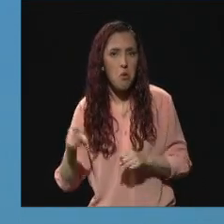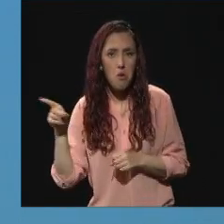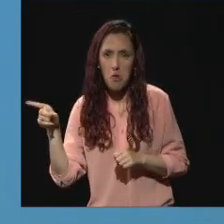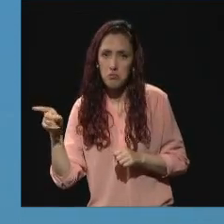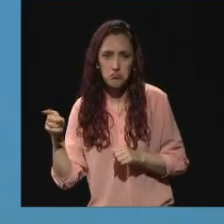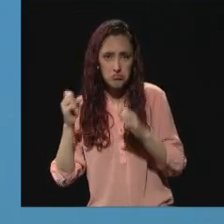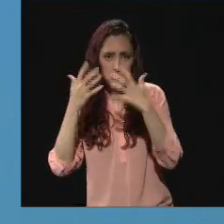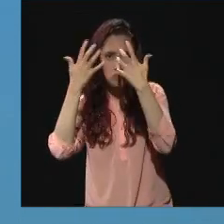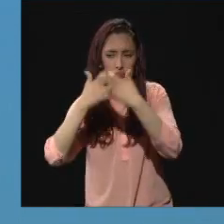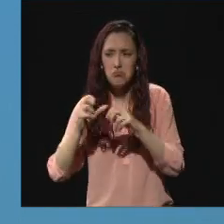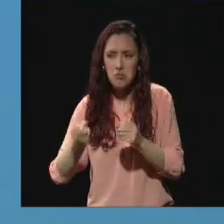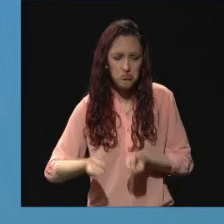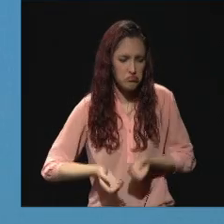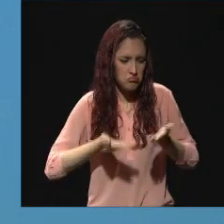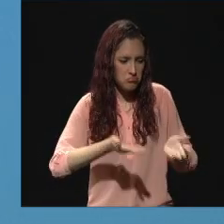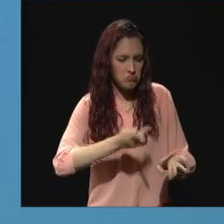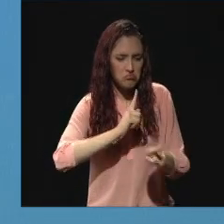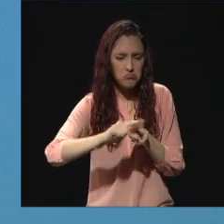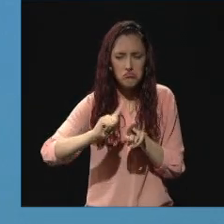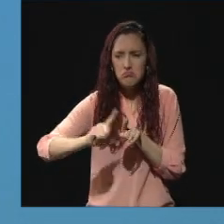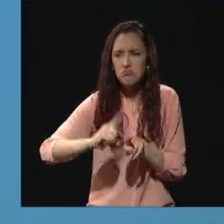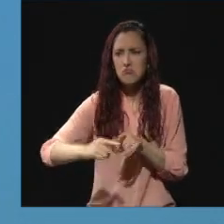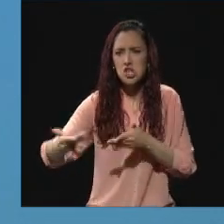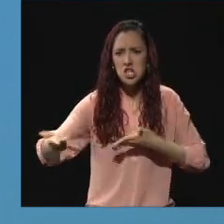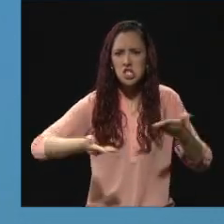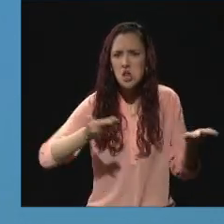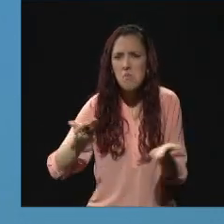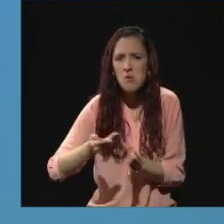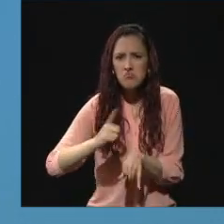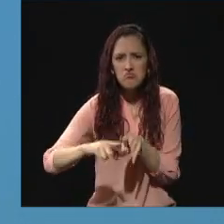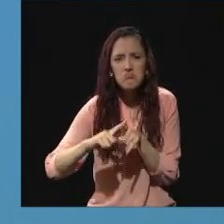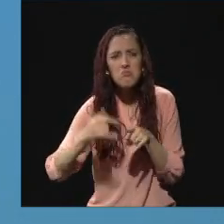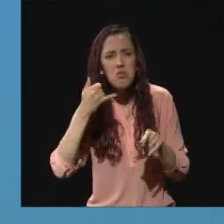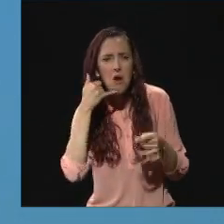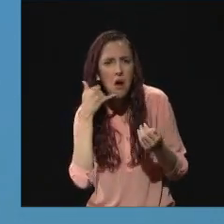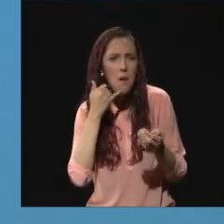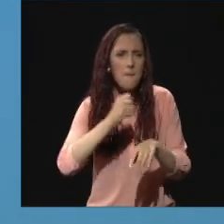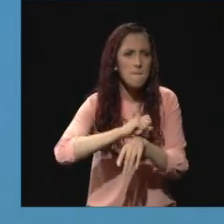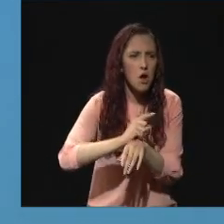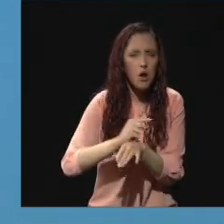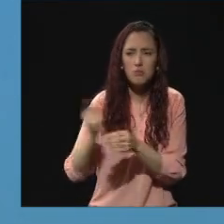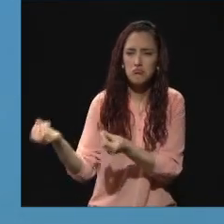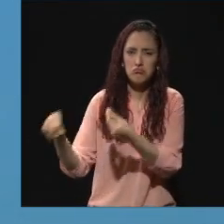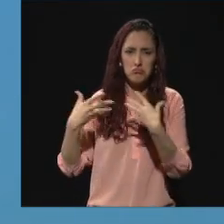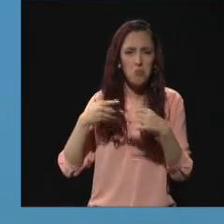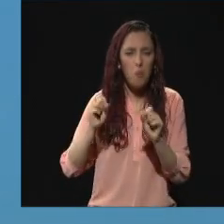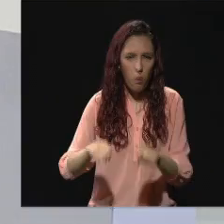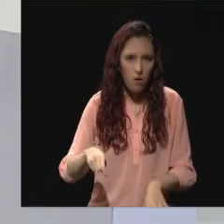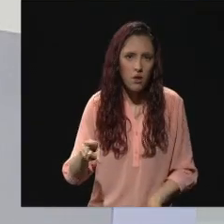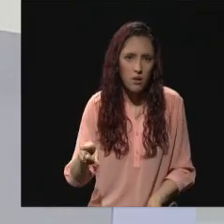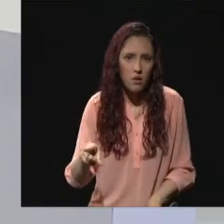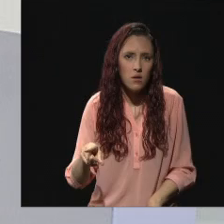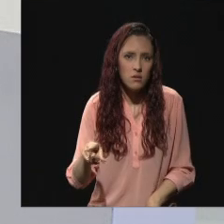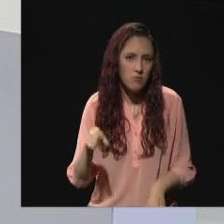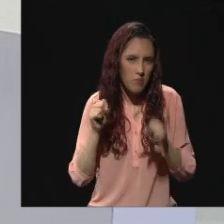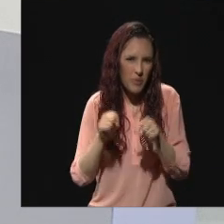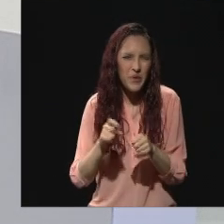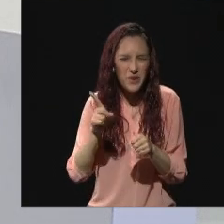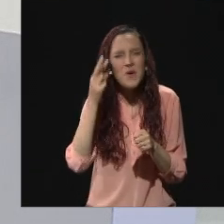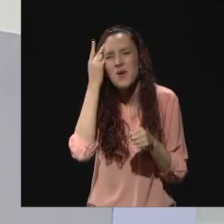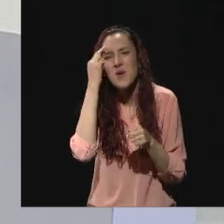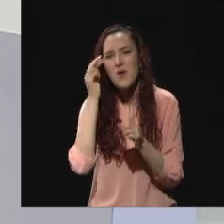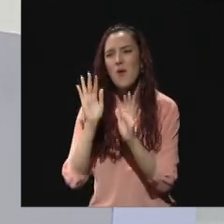de productos y de servicios en la mejor forma que considere desde que se cumplan con los